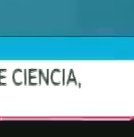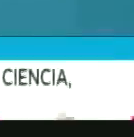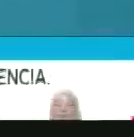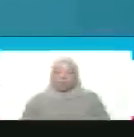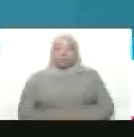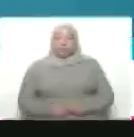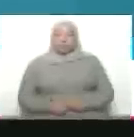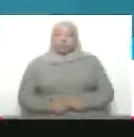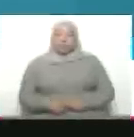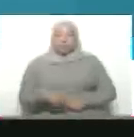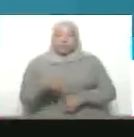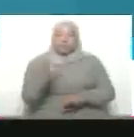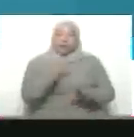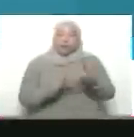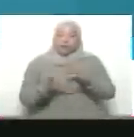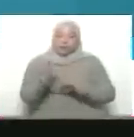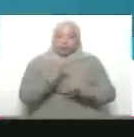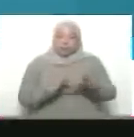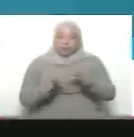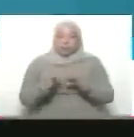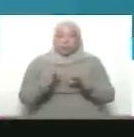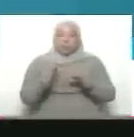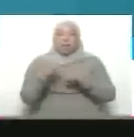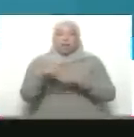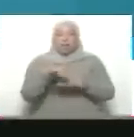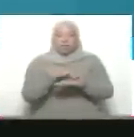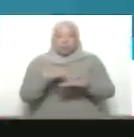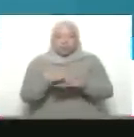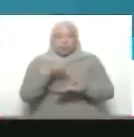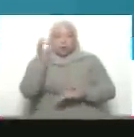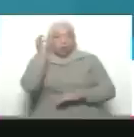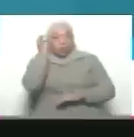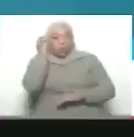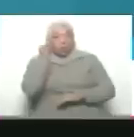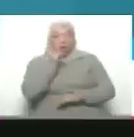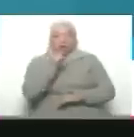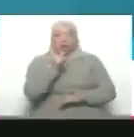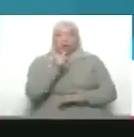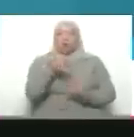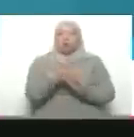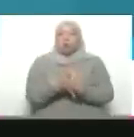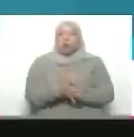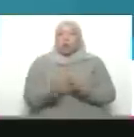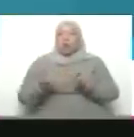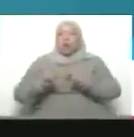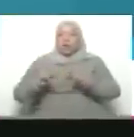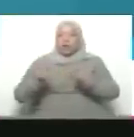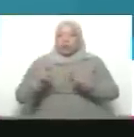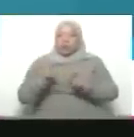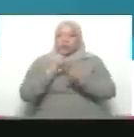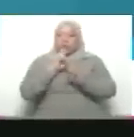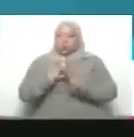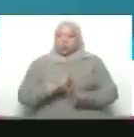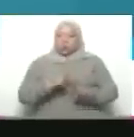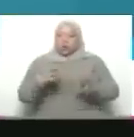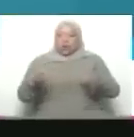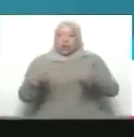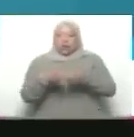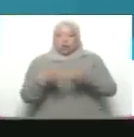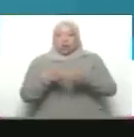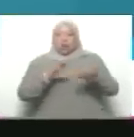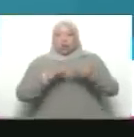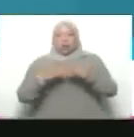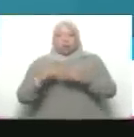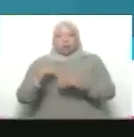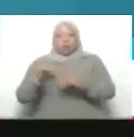popular para la ciencia y tecnología que nos trae buenas noticias en relación a esto y en relación a los resultados de la reunión de la comunidad de